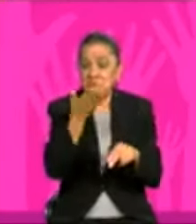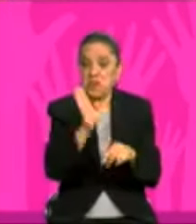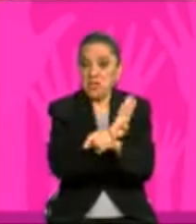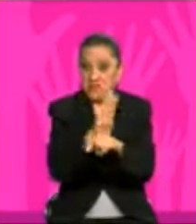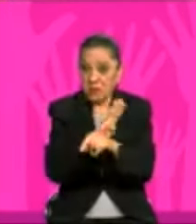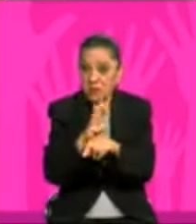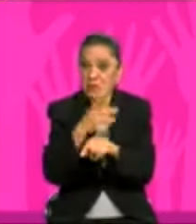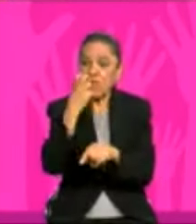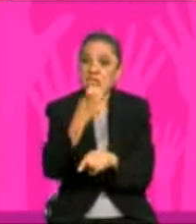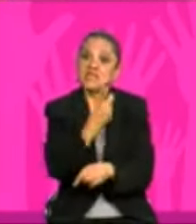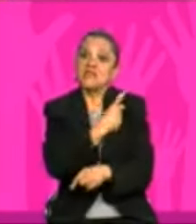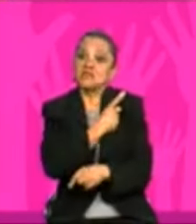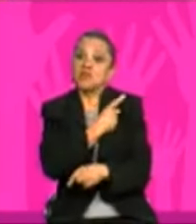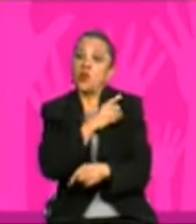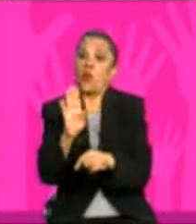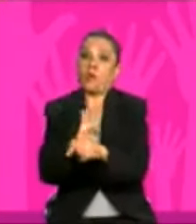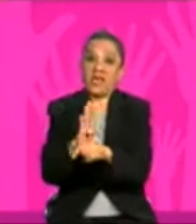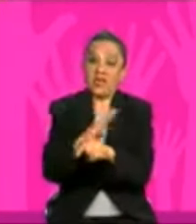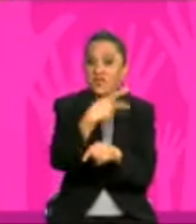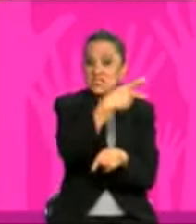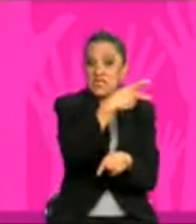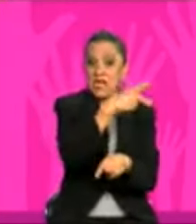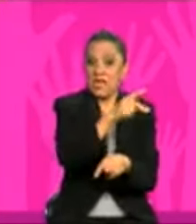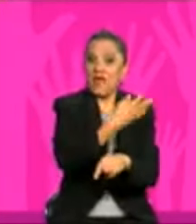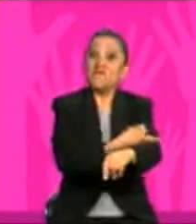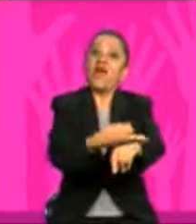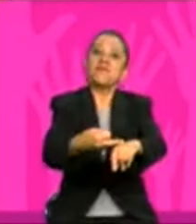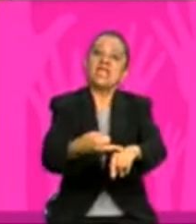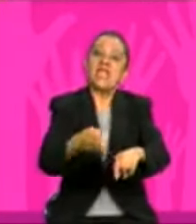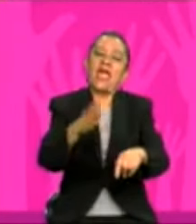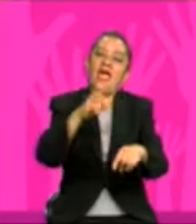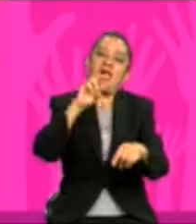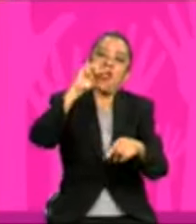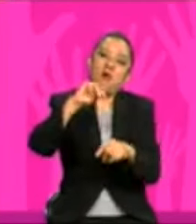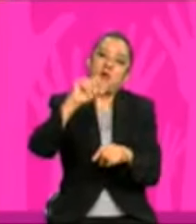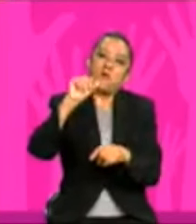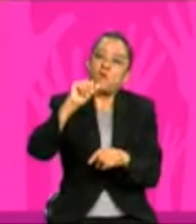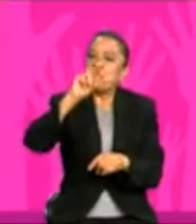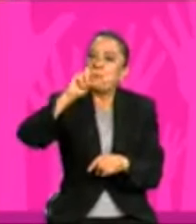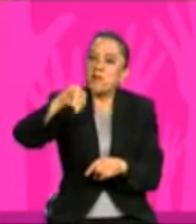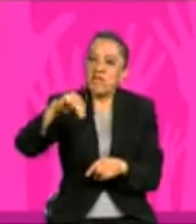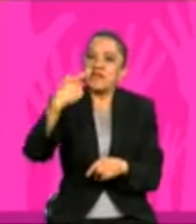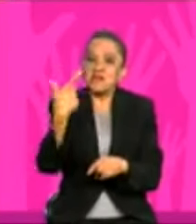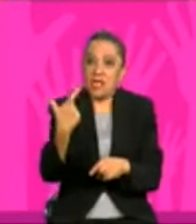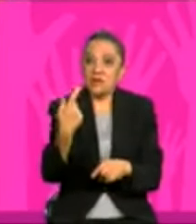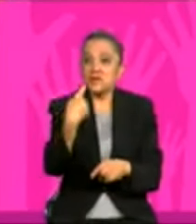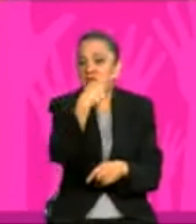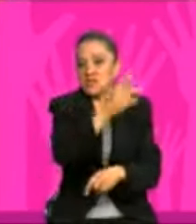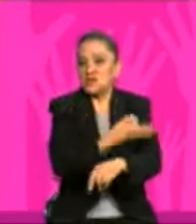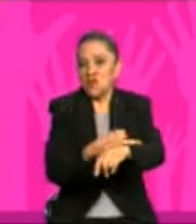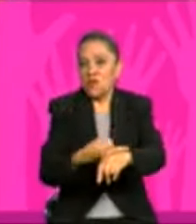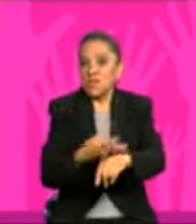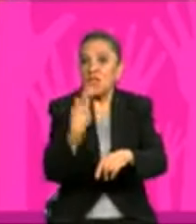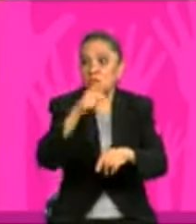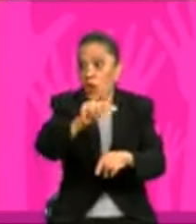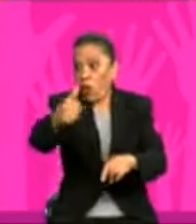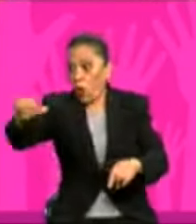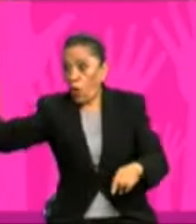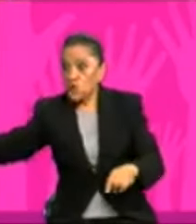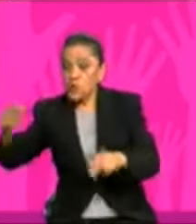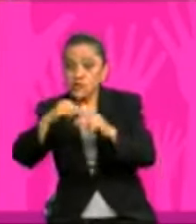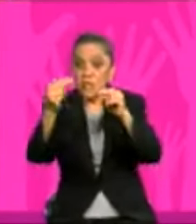la familia de Margarita, la candidata de Morenas. Mientras tanto, el resto del sector de los balnearios se